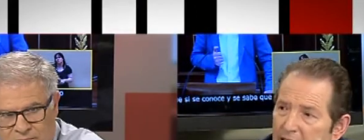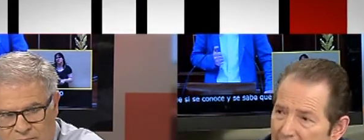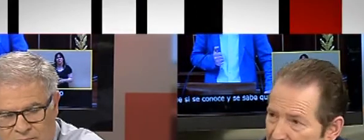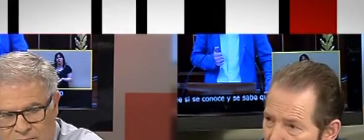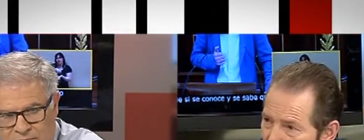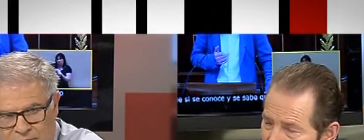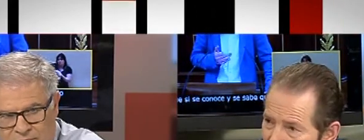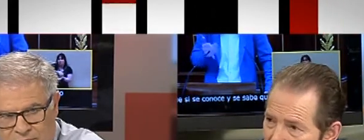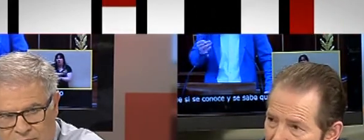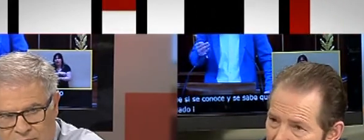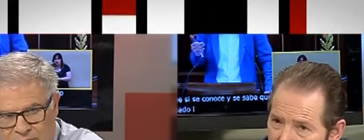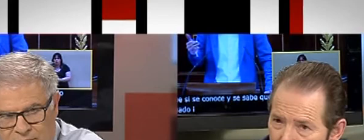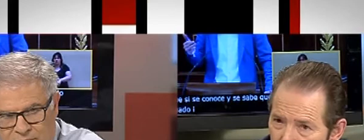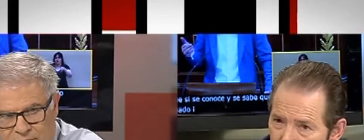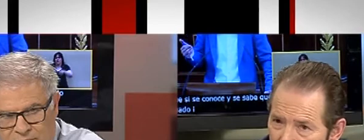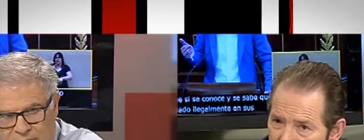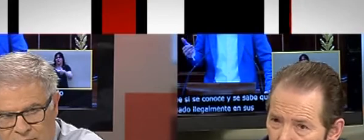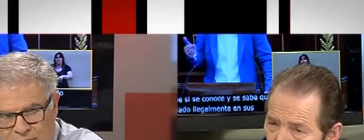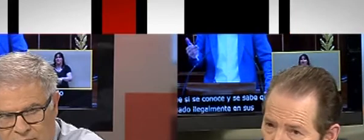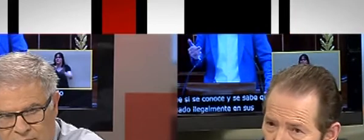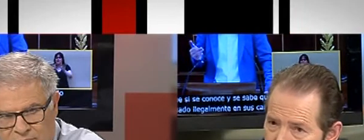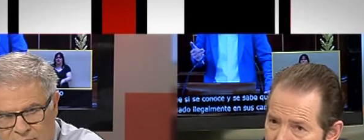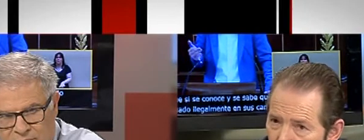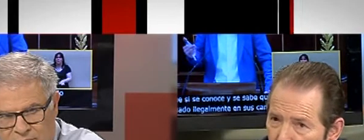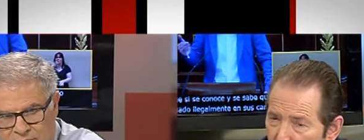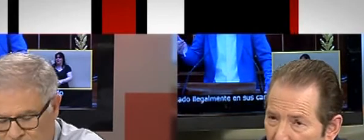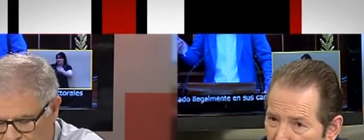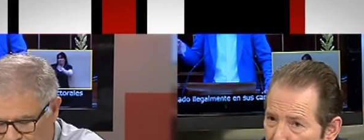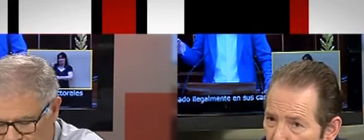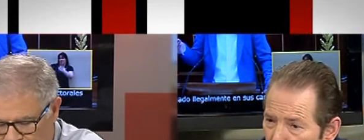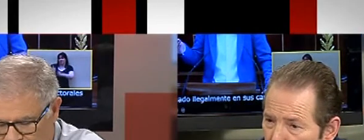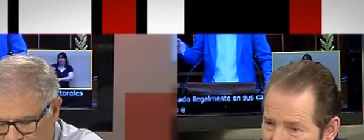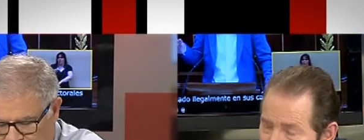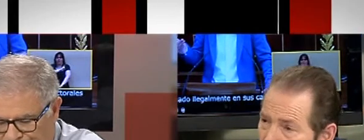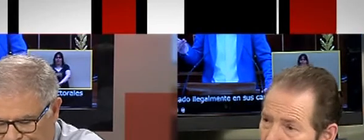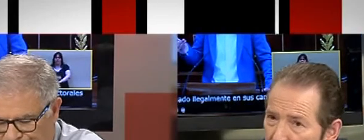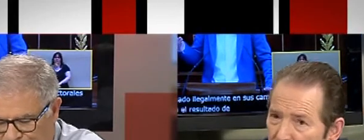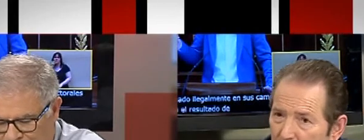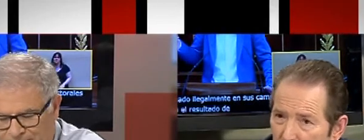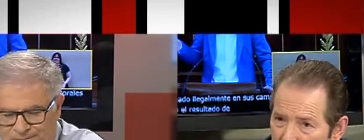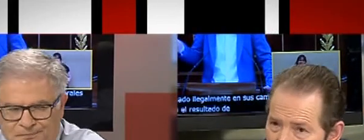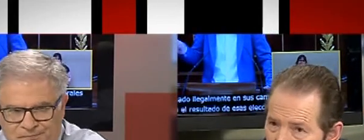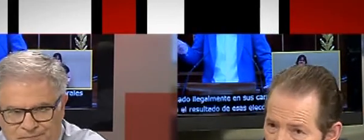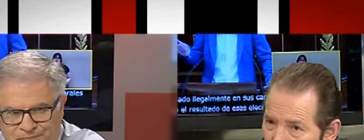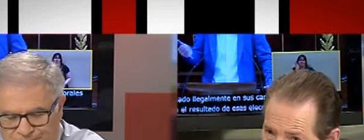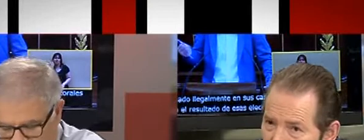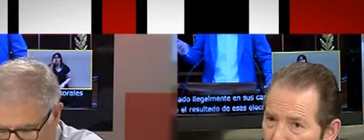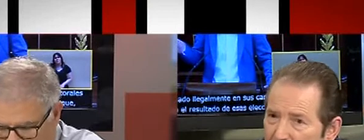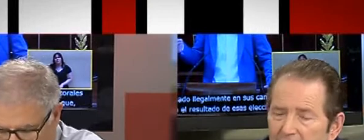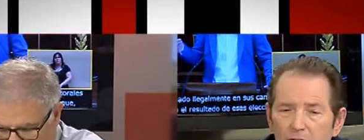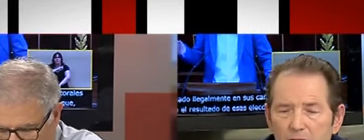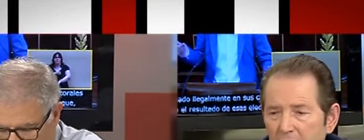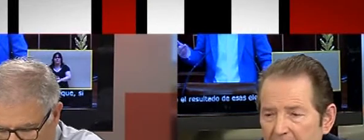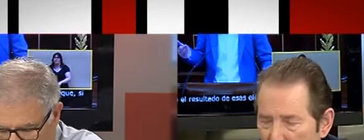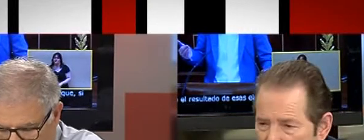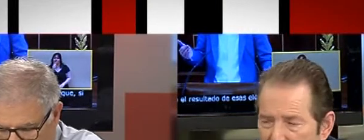9 es desde el punto de vista tendríamos el conjunto del estado un auténtico escándalo decir lo que se le haga al pene es un auténtico